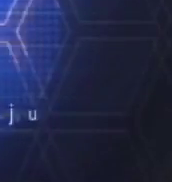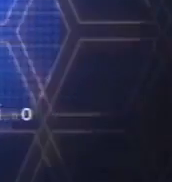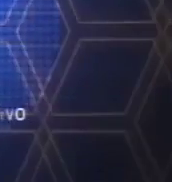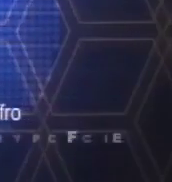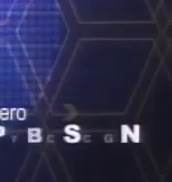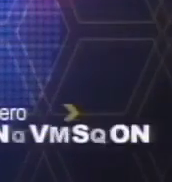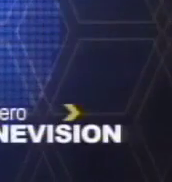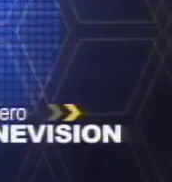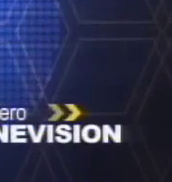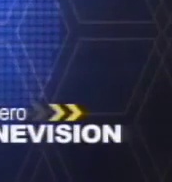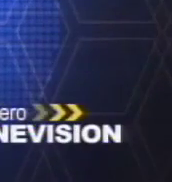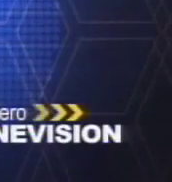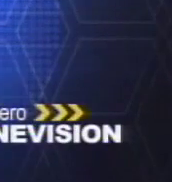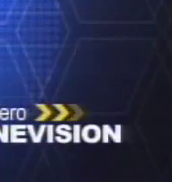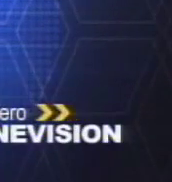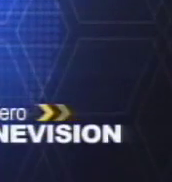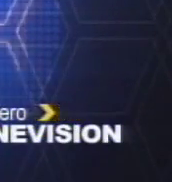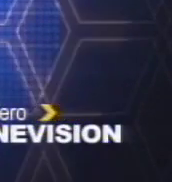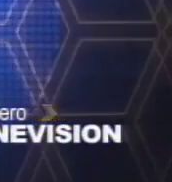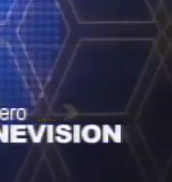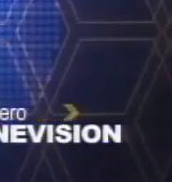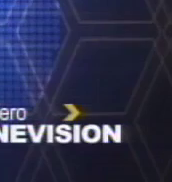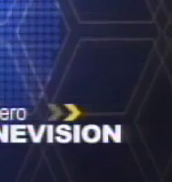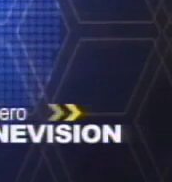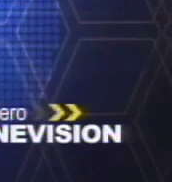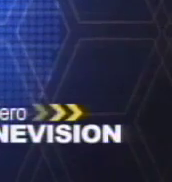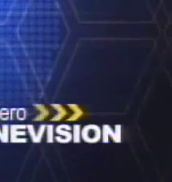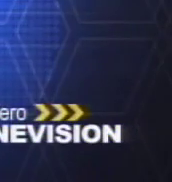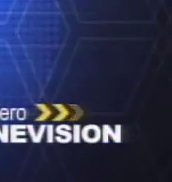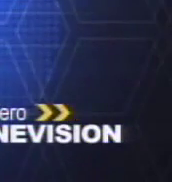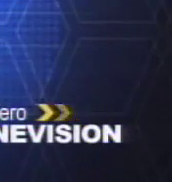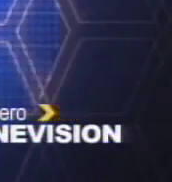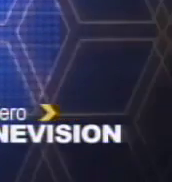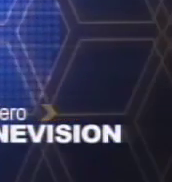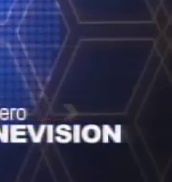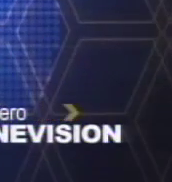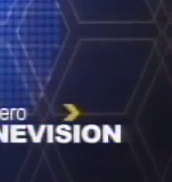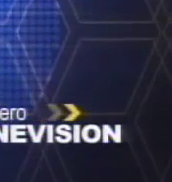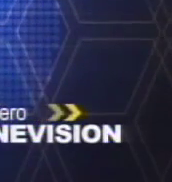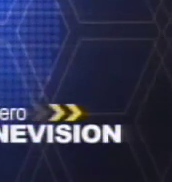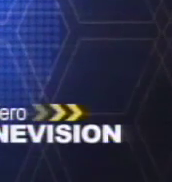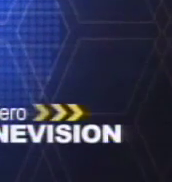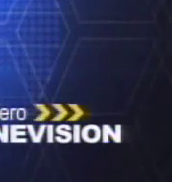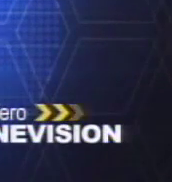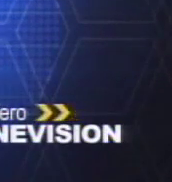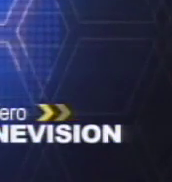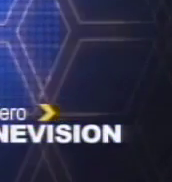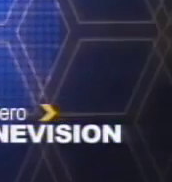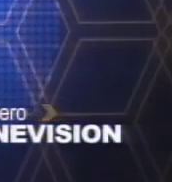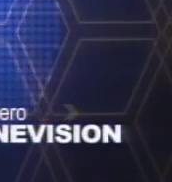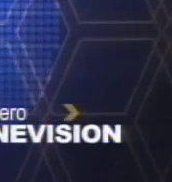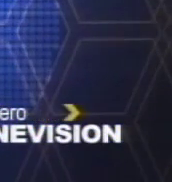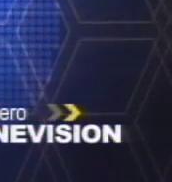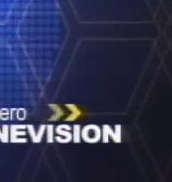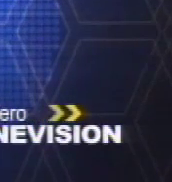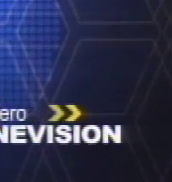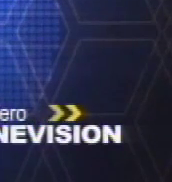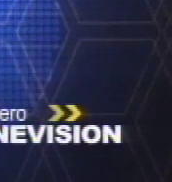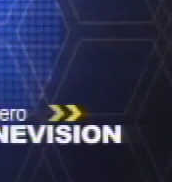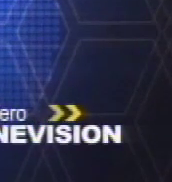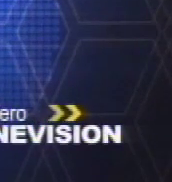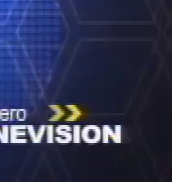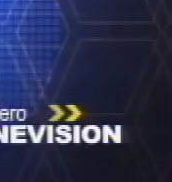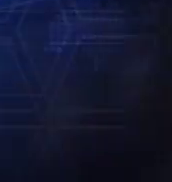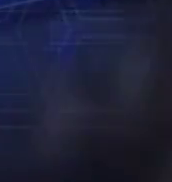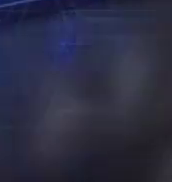Ya noticiero venevisión te dice con violencia no hay paraíso rompe el silencio